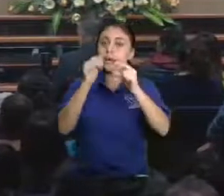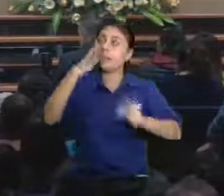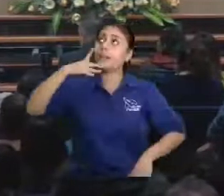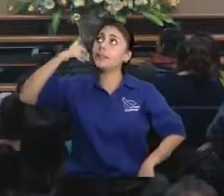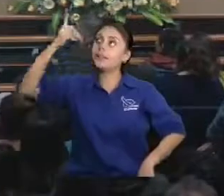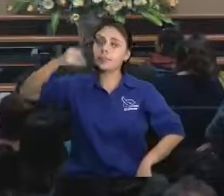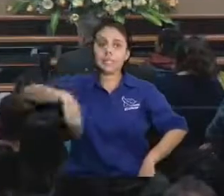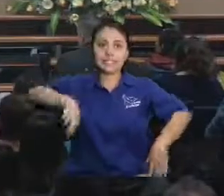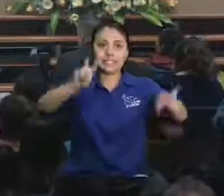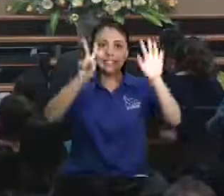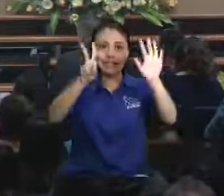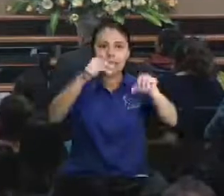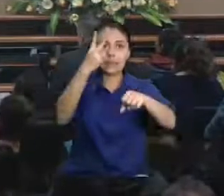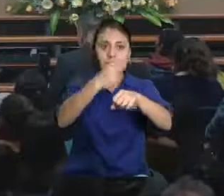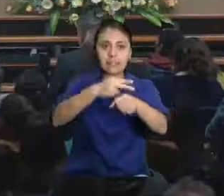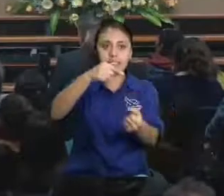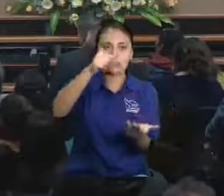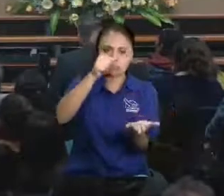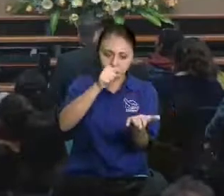probada?